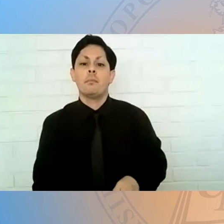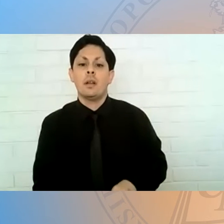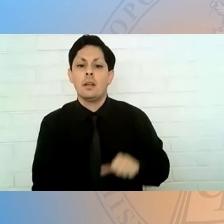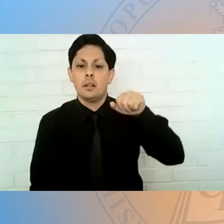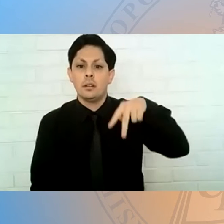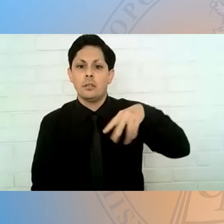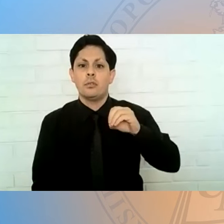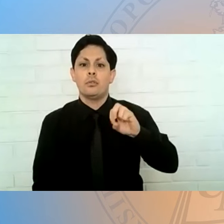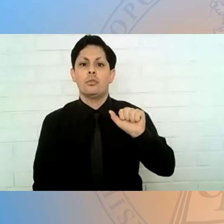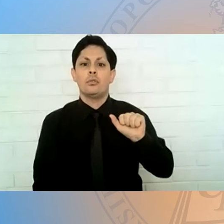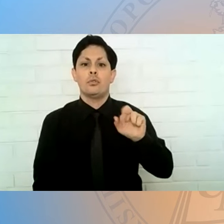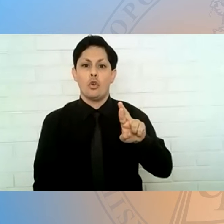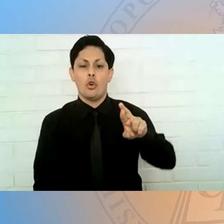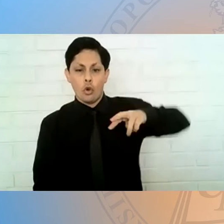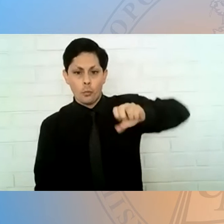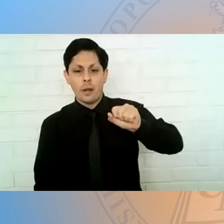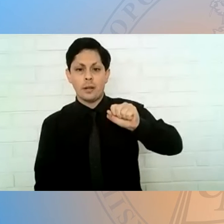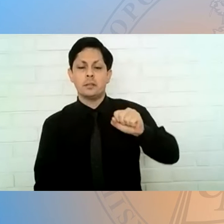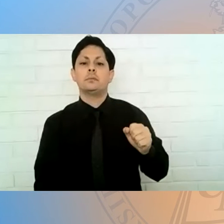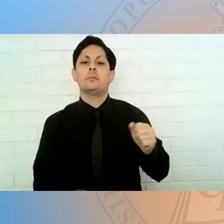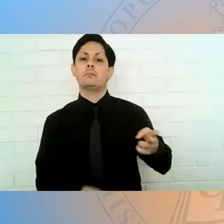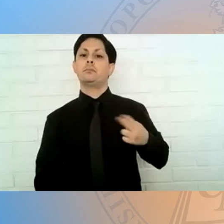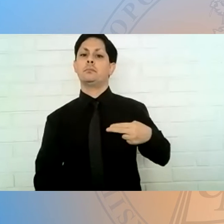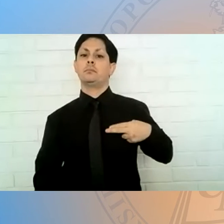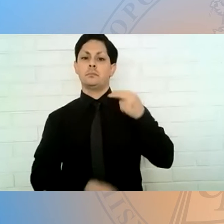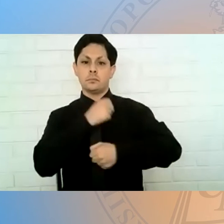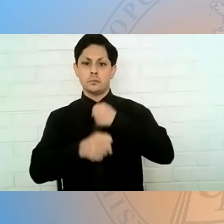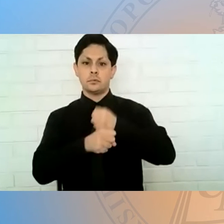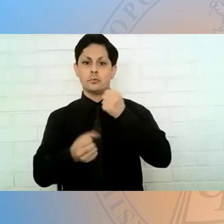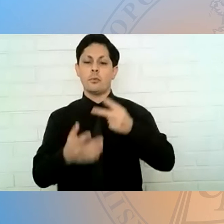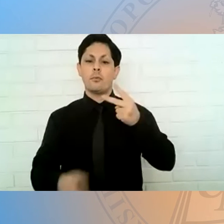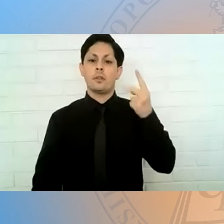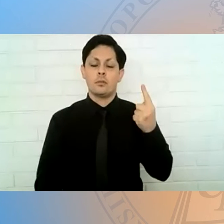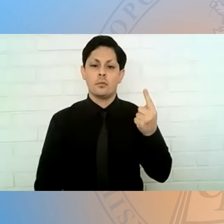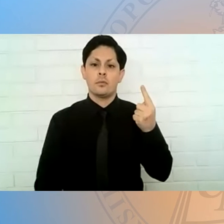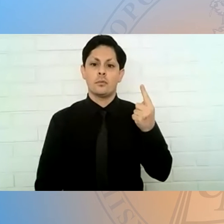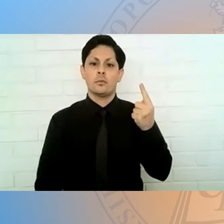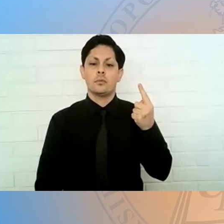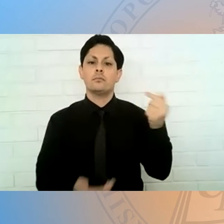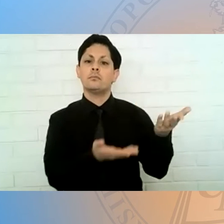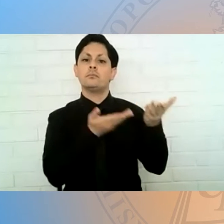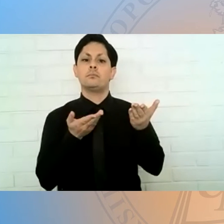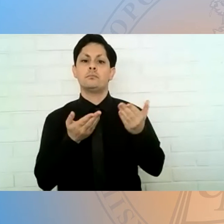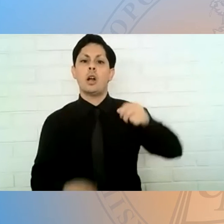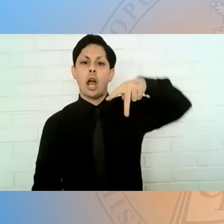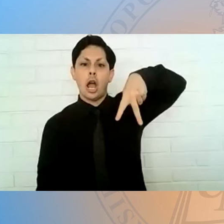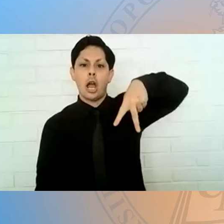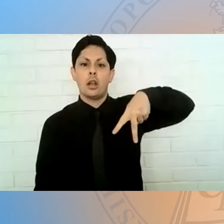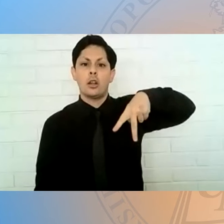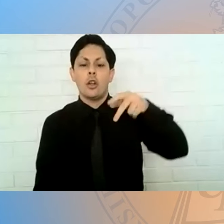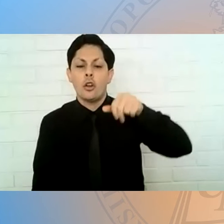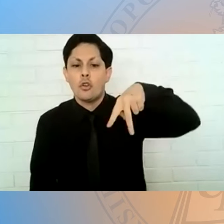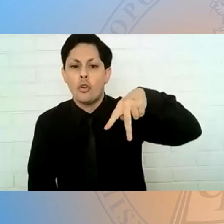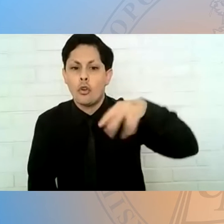Premio Nacional de Ciencias de Educación del año 2021. Nolfa Ibáñez es una académica